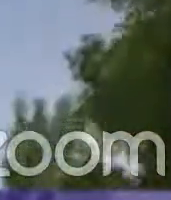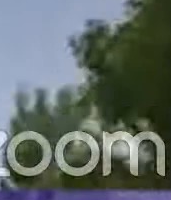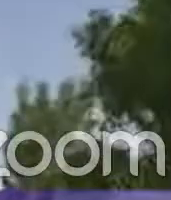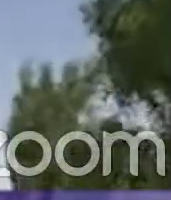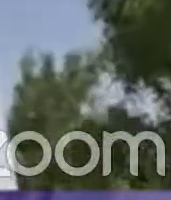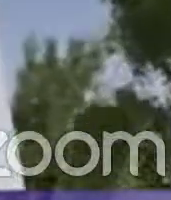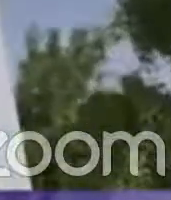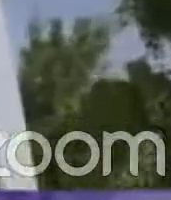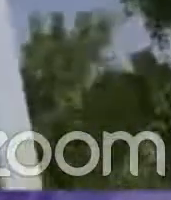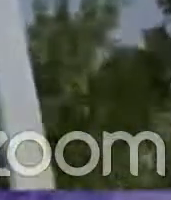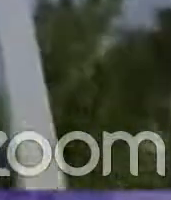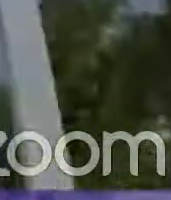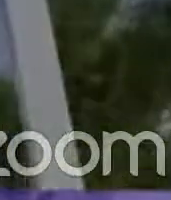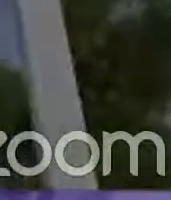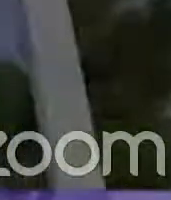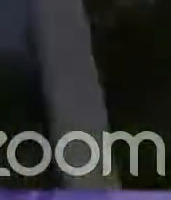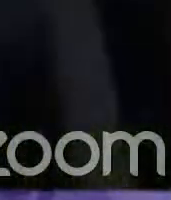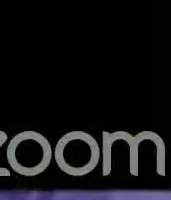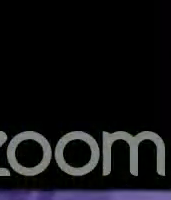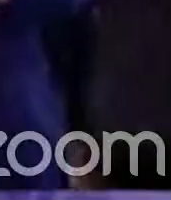Denver.